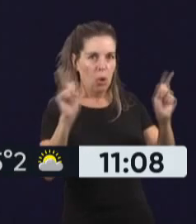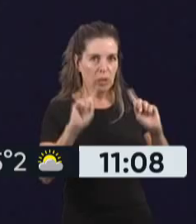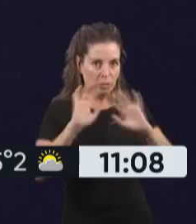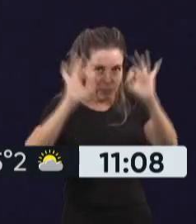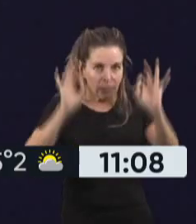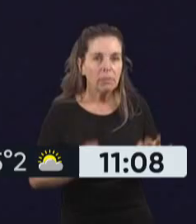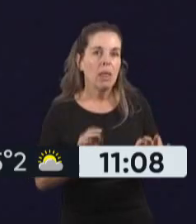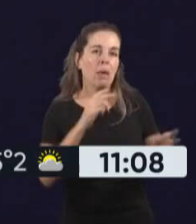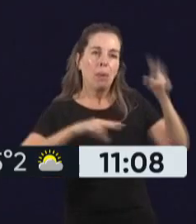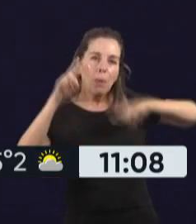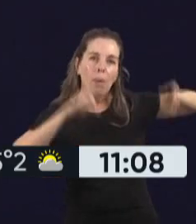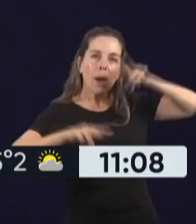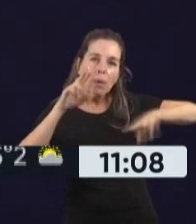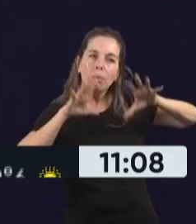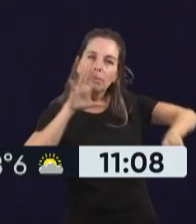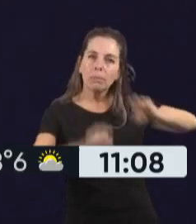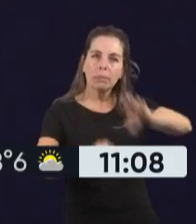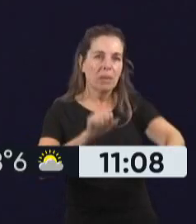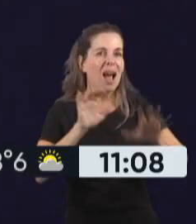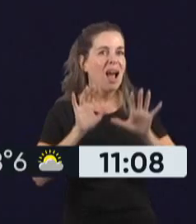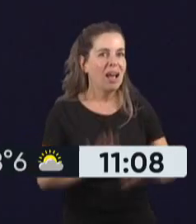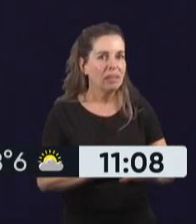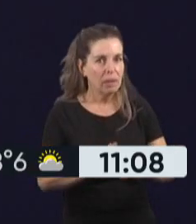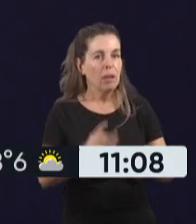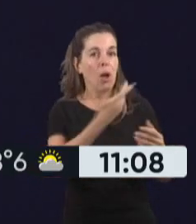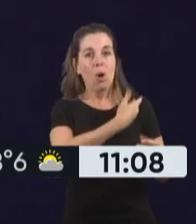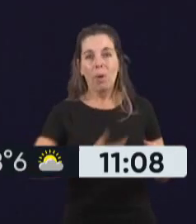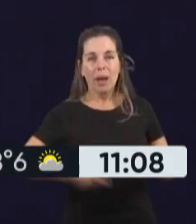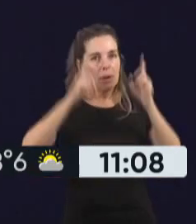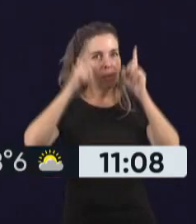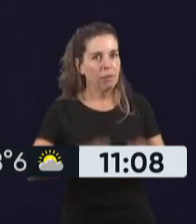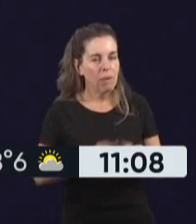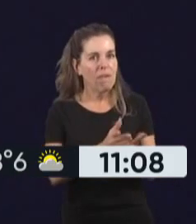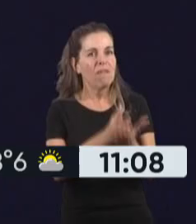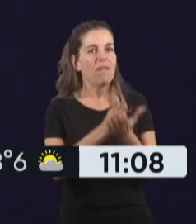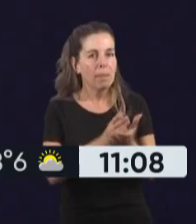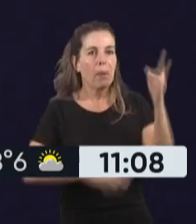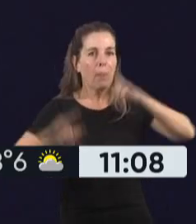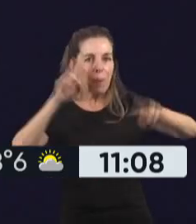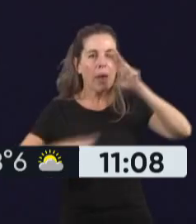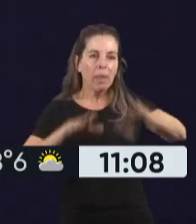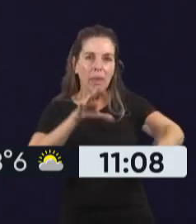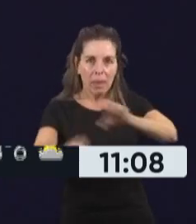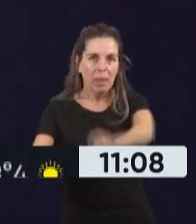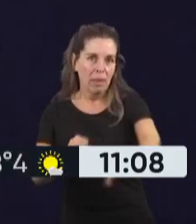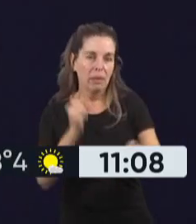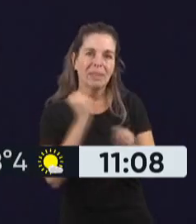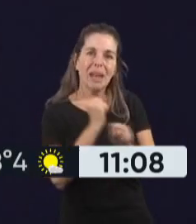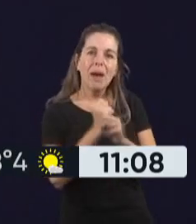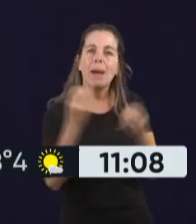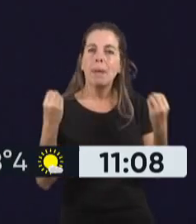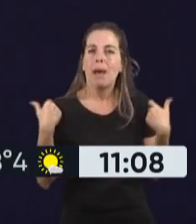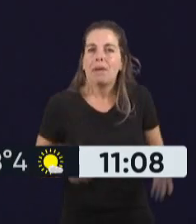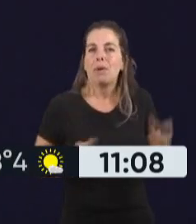organizado volvió a tener un enemigo enfrente, que es, en este caso, el gobierno nacional, que trabaja para darles más libertad a los